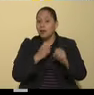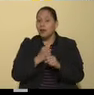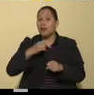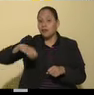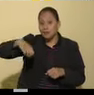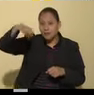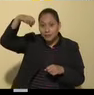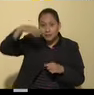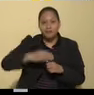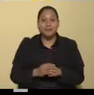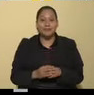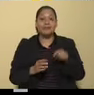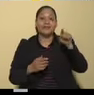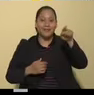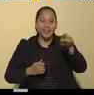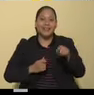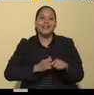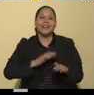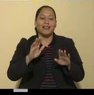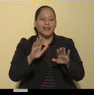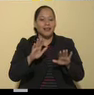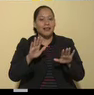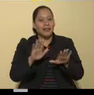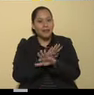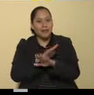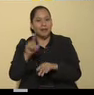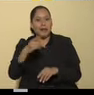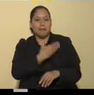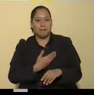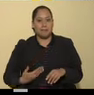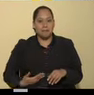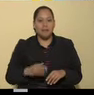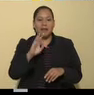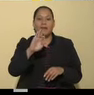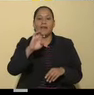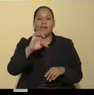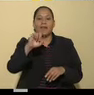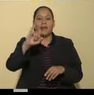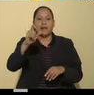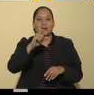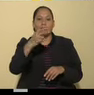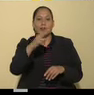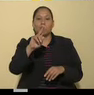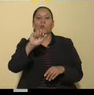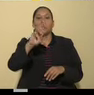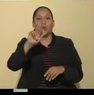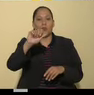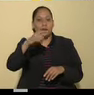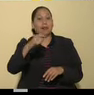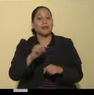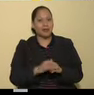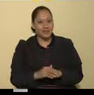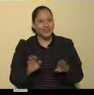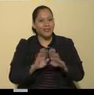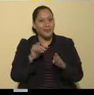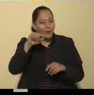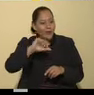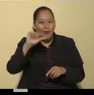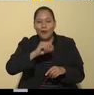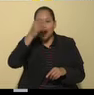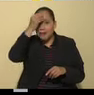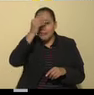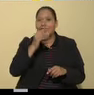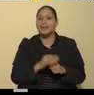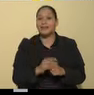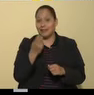años de edad, y fue sustituyendo al presidente Félix Zuloaga. ¡Ay! Todo lo que se aprende en un ratito,